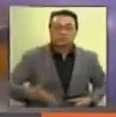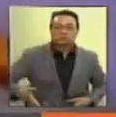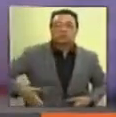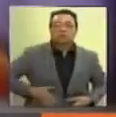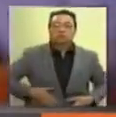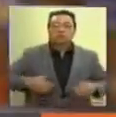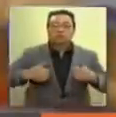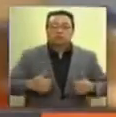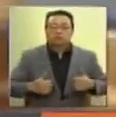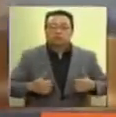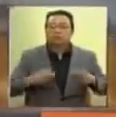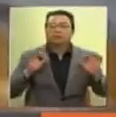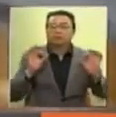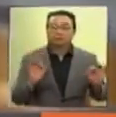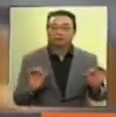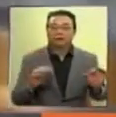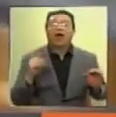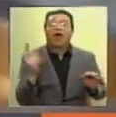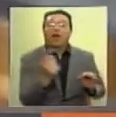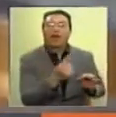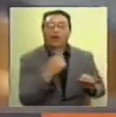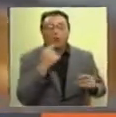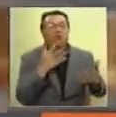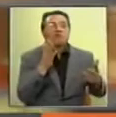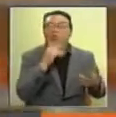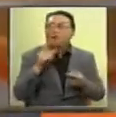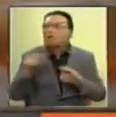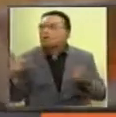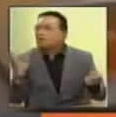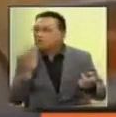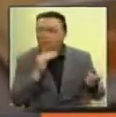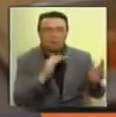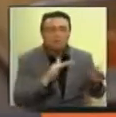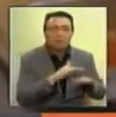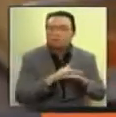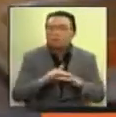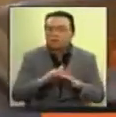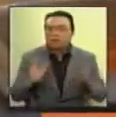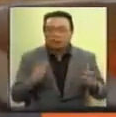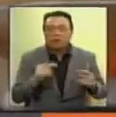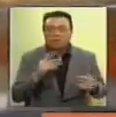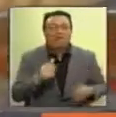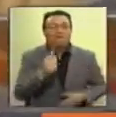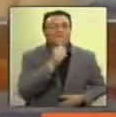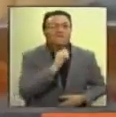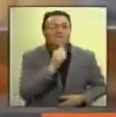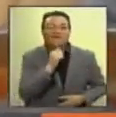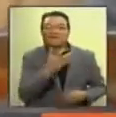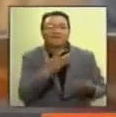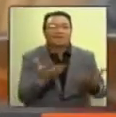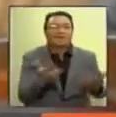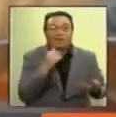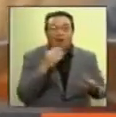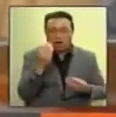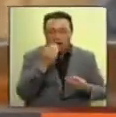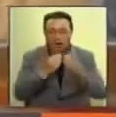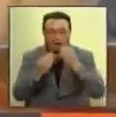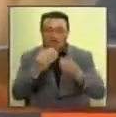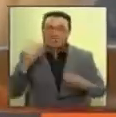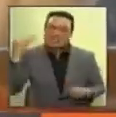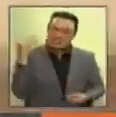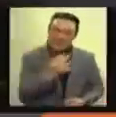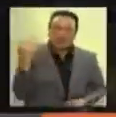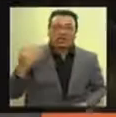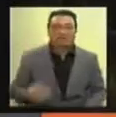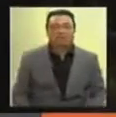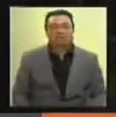llenar de alguna forma ese vacío que alguna vez tiene el corazón por falta de comida